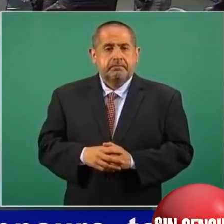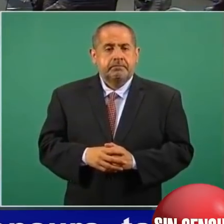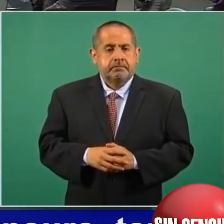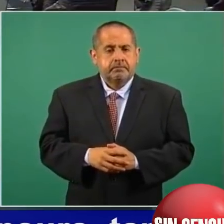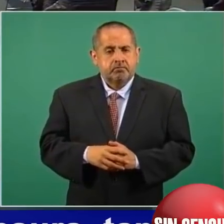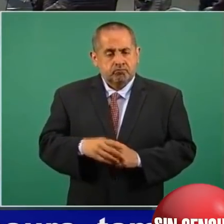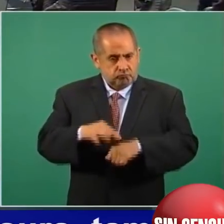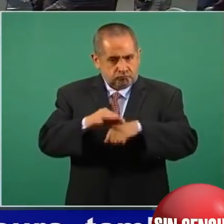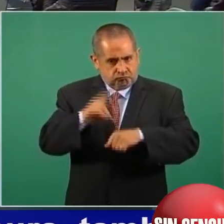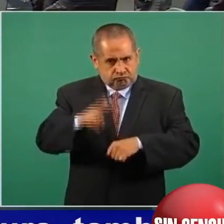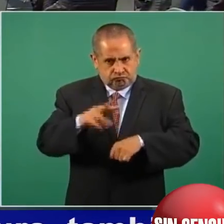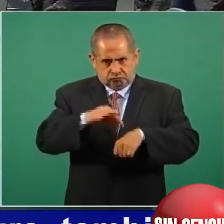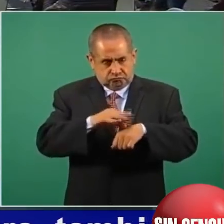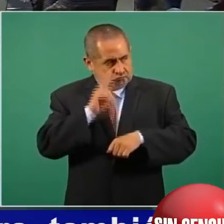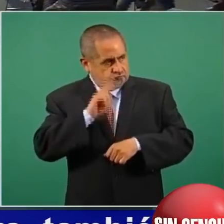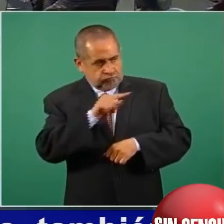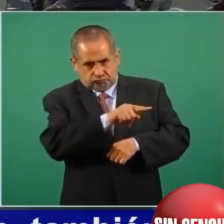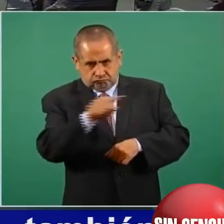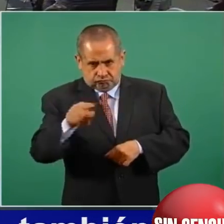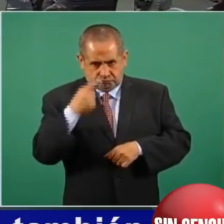la realidad.